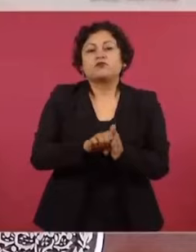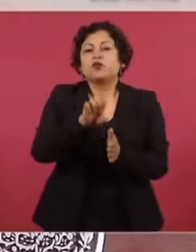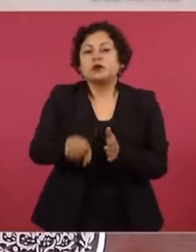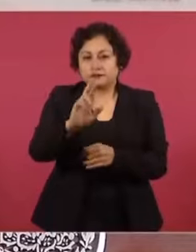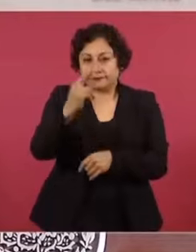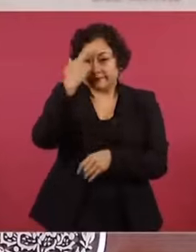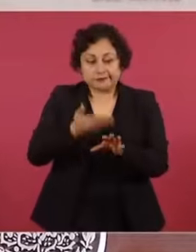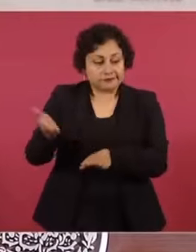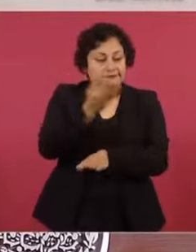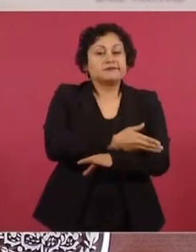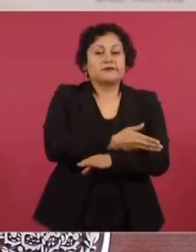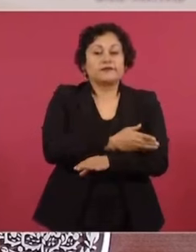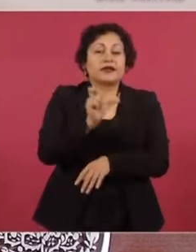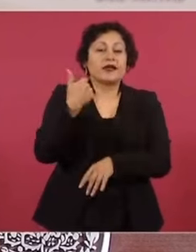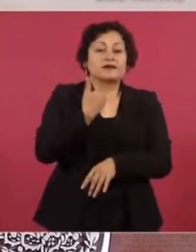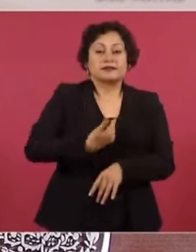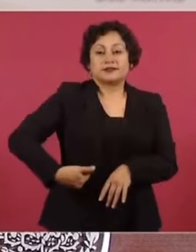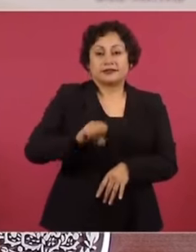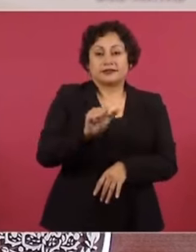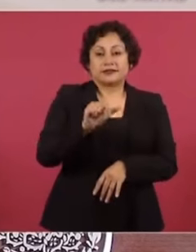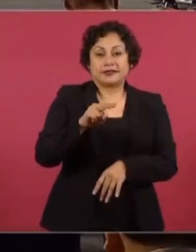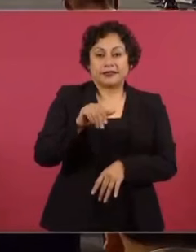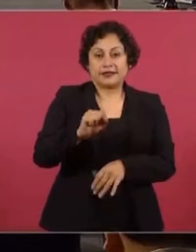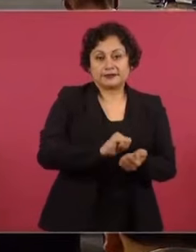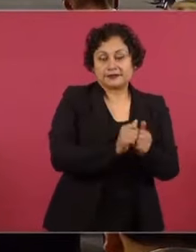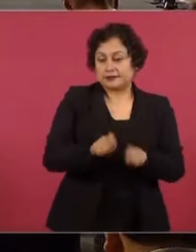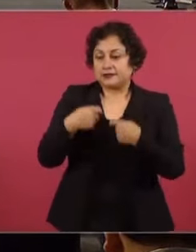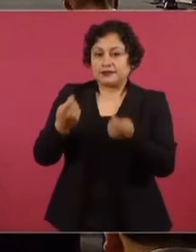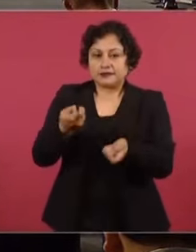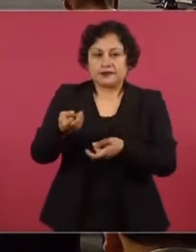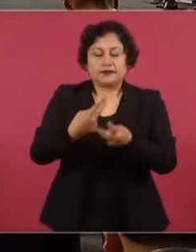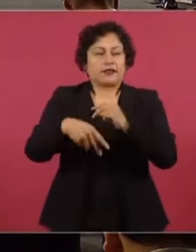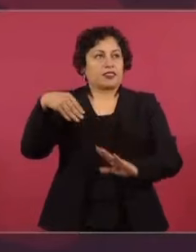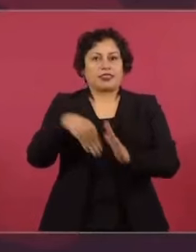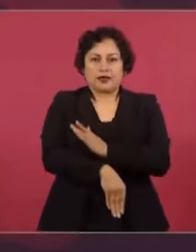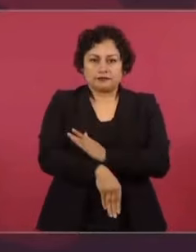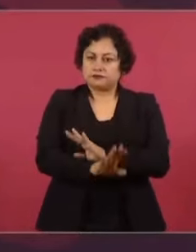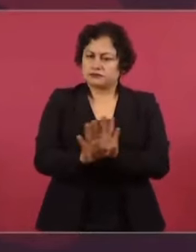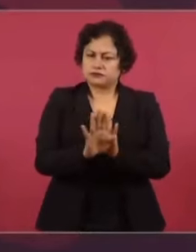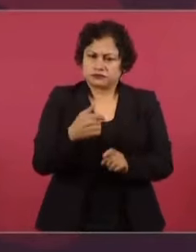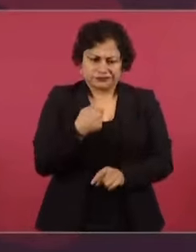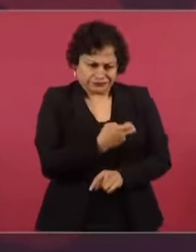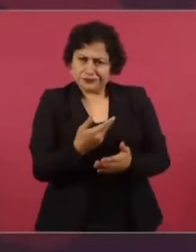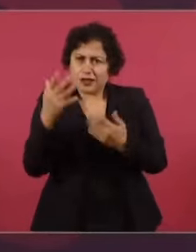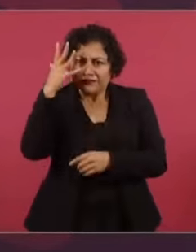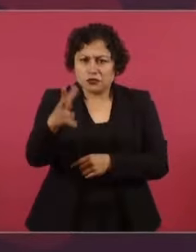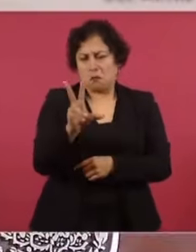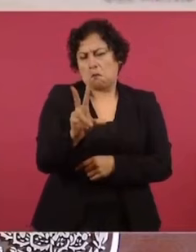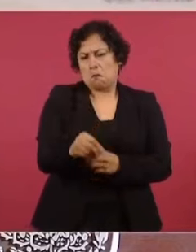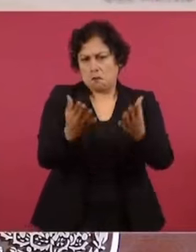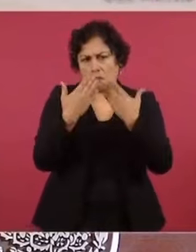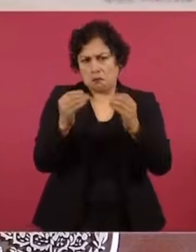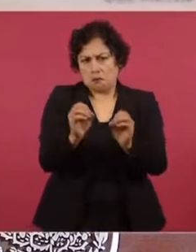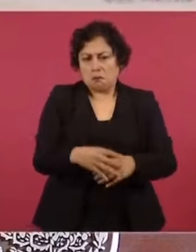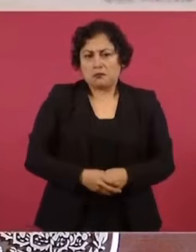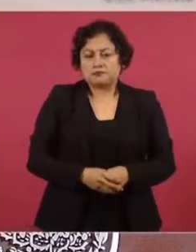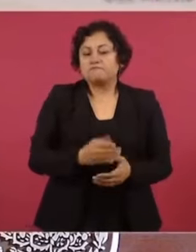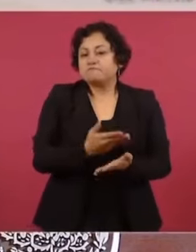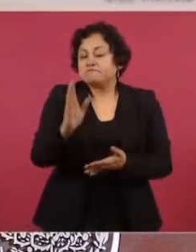de Salinas y a la entrada del gobierno de no veo eso la crisis de diciembre no la veo y no veo eh tampoco